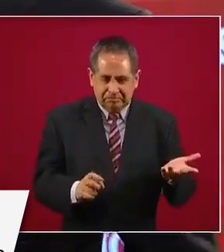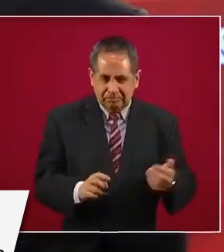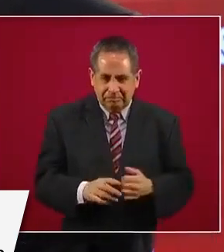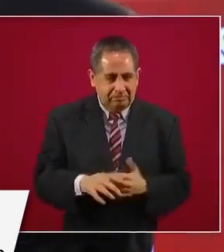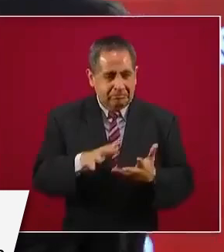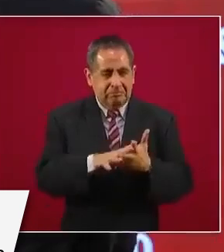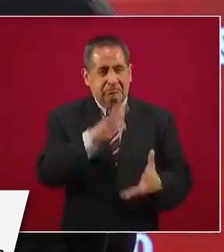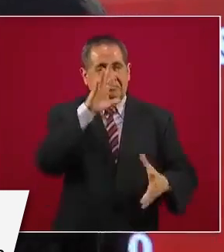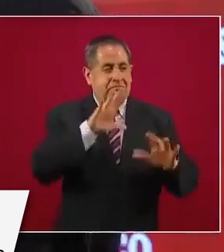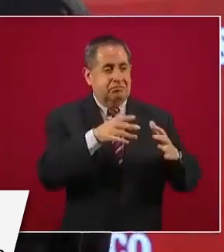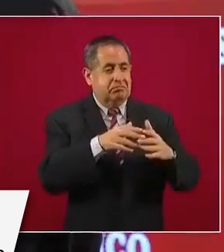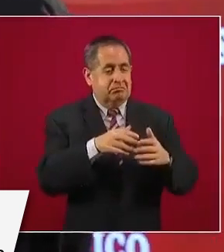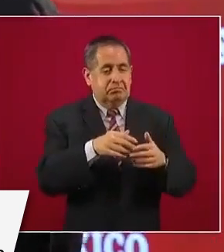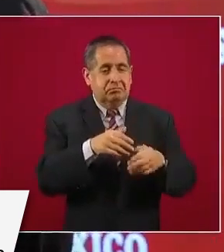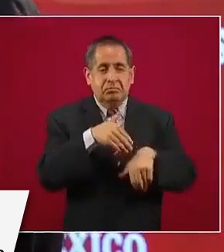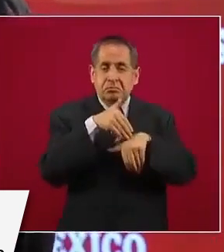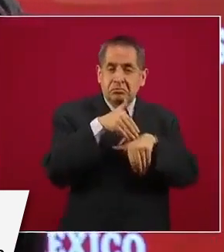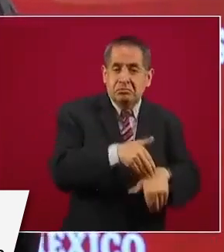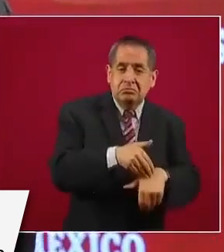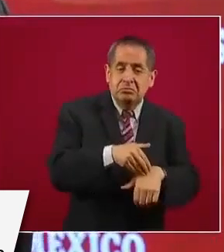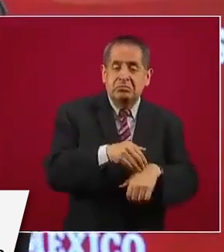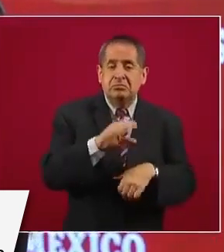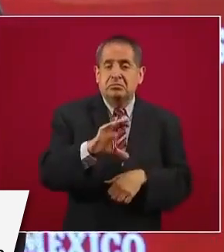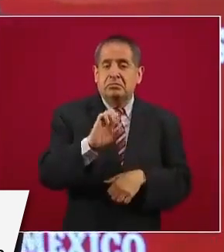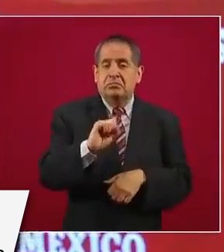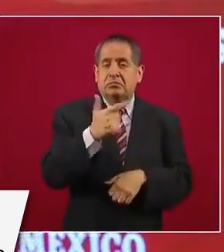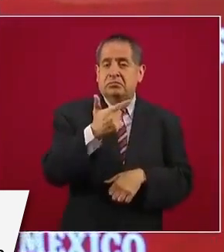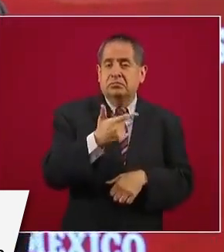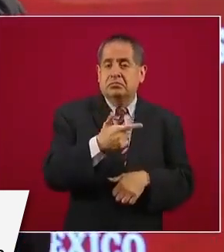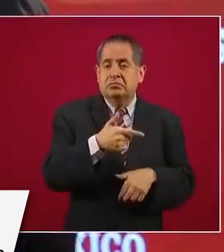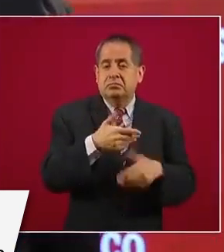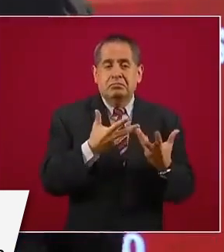la mayoría salinistas,